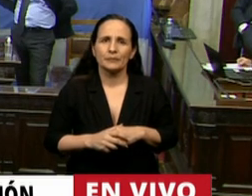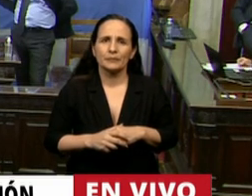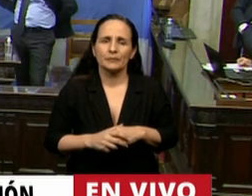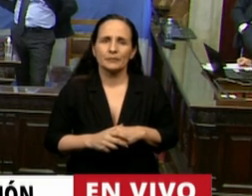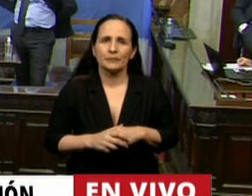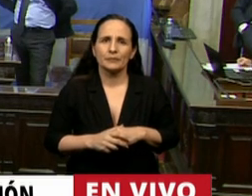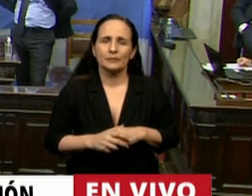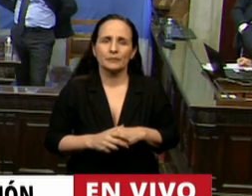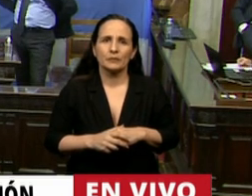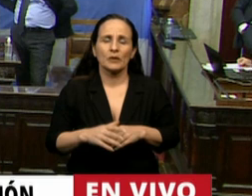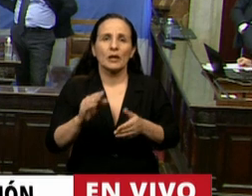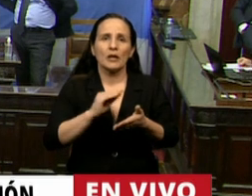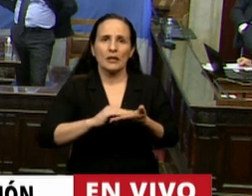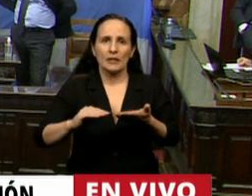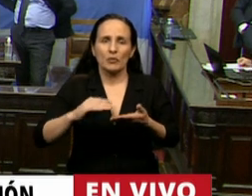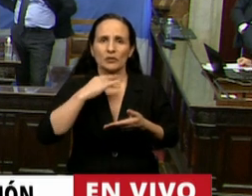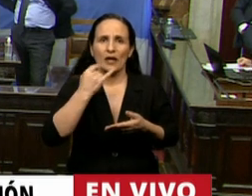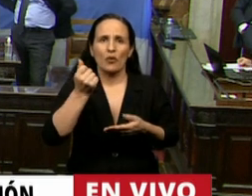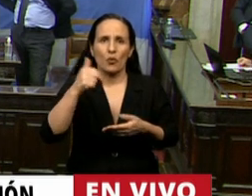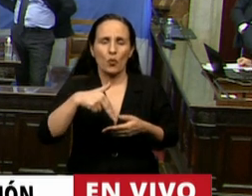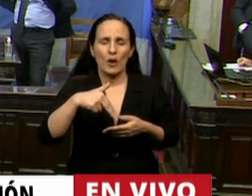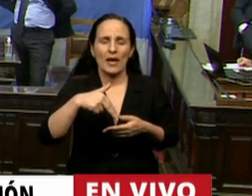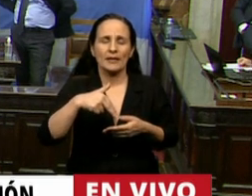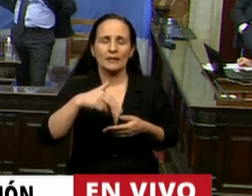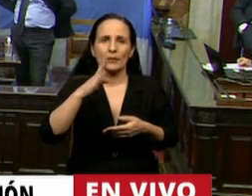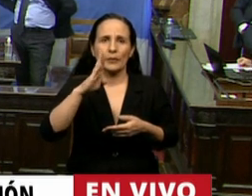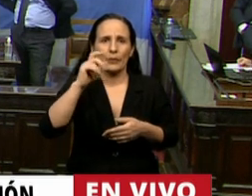Vázquez diputado Juan Benedicto